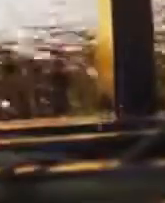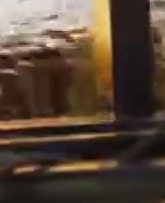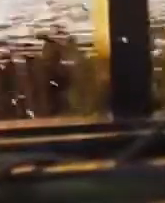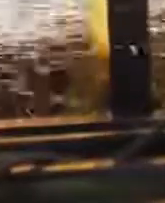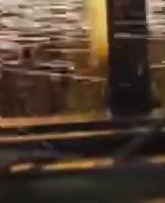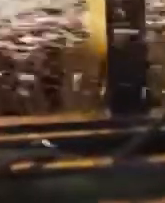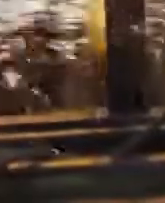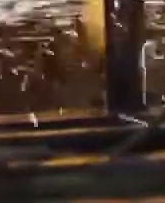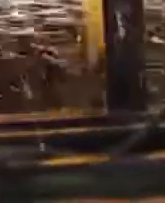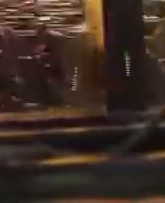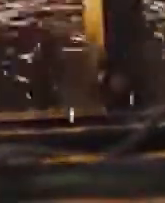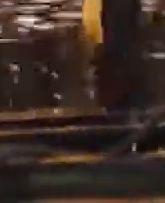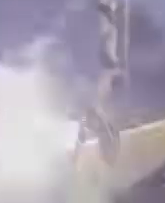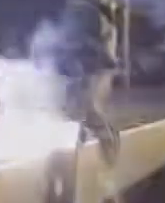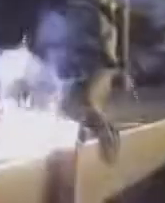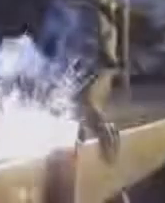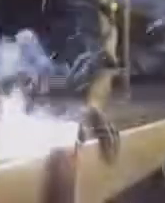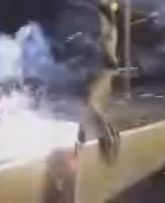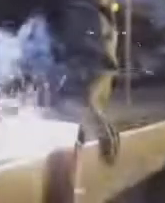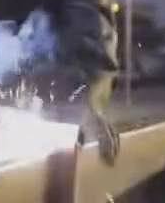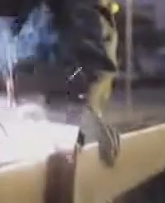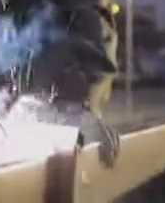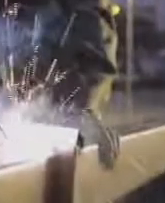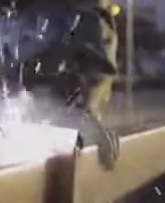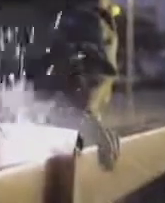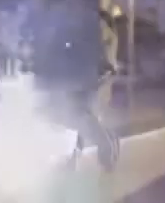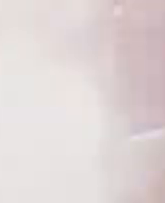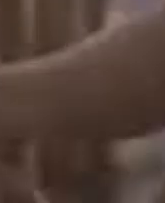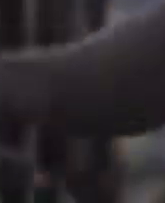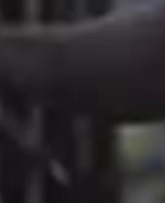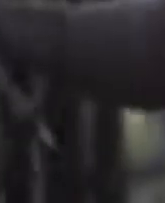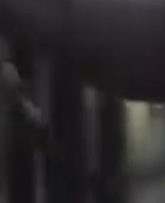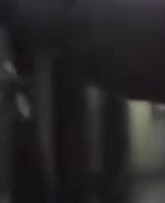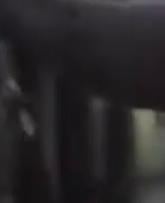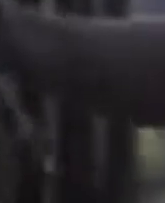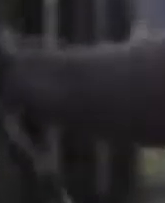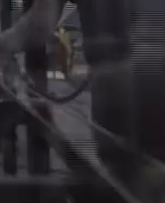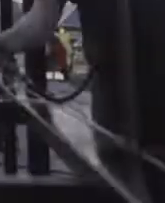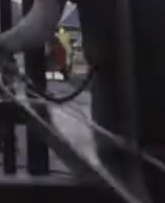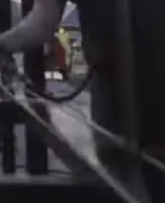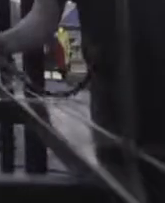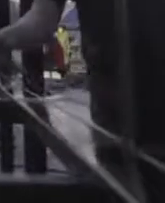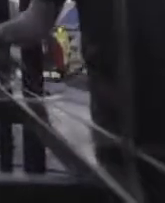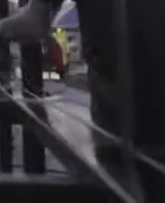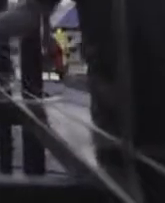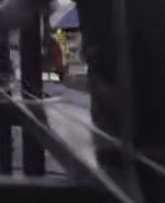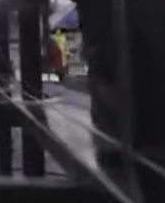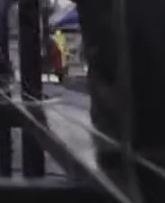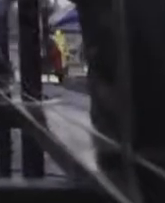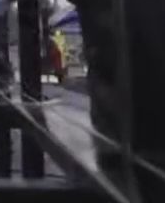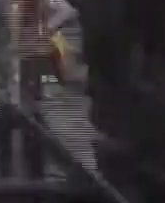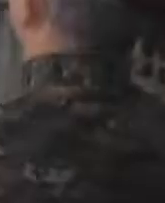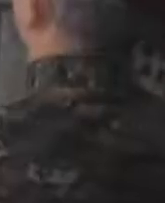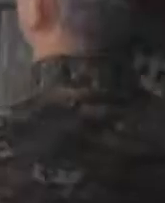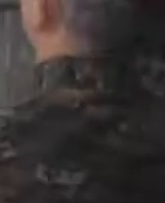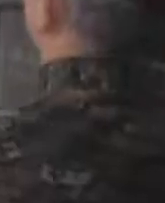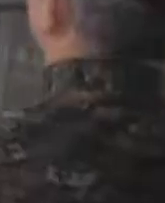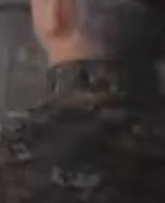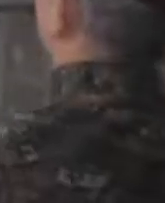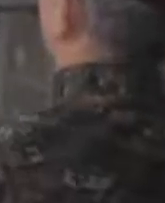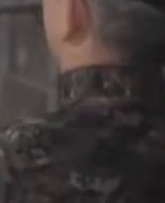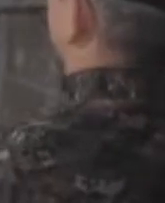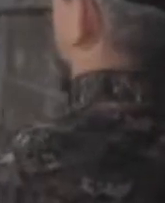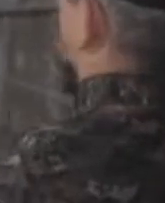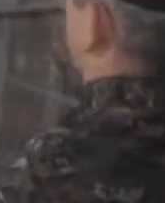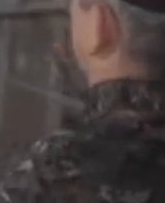Hoy, Guatemala atraviesa por momentos difíciles y una vez más, demostramos ser solidarios, atendiendo el